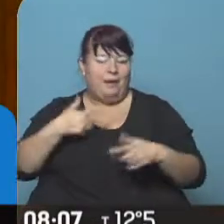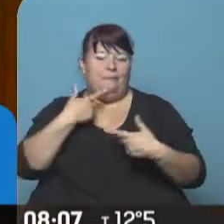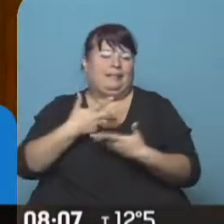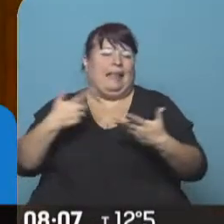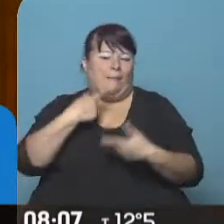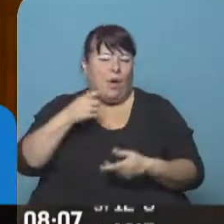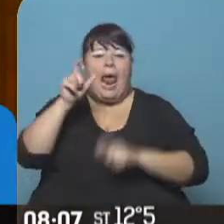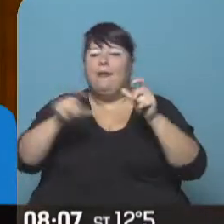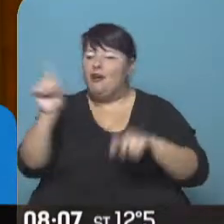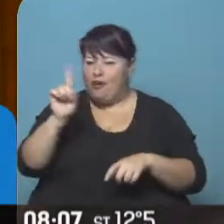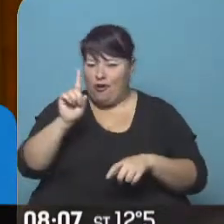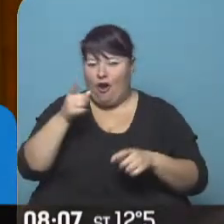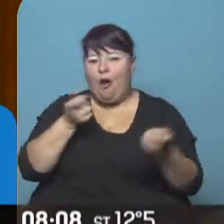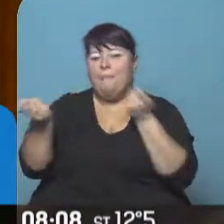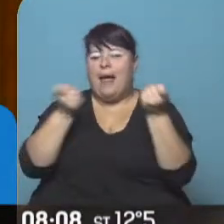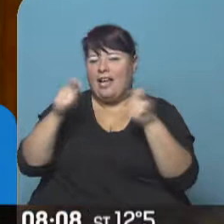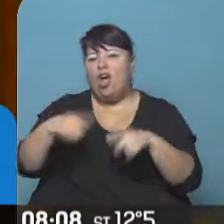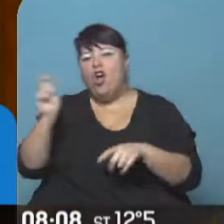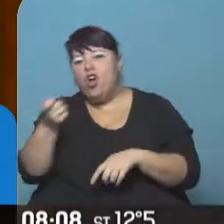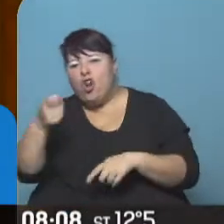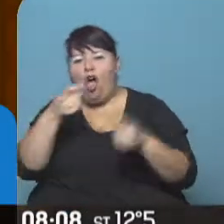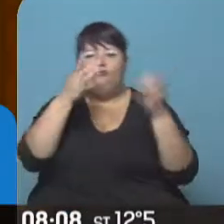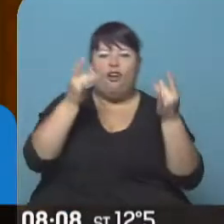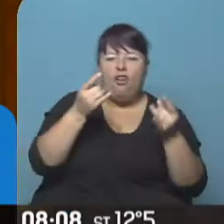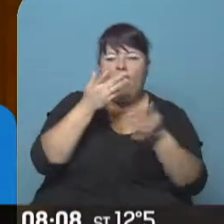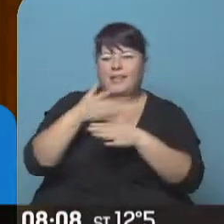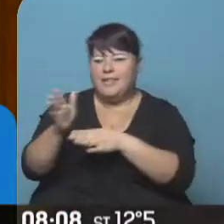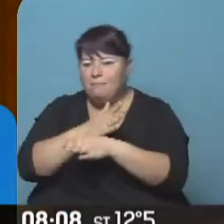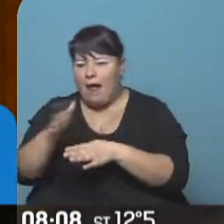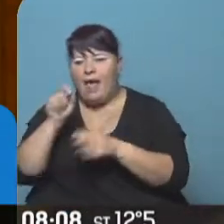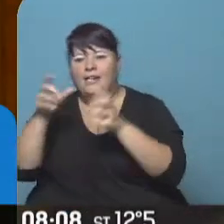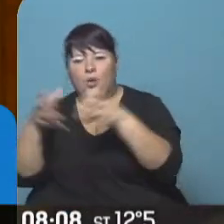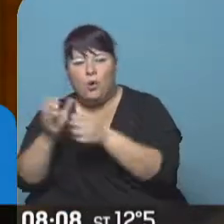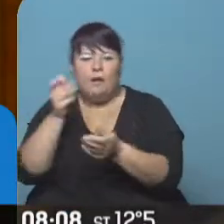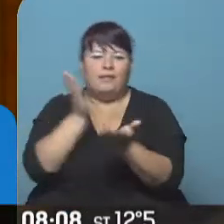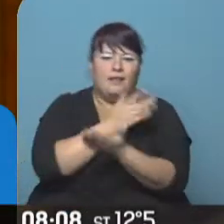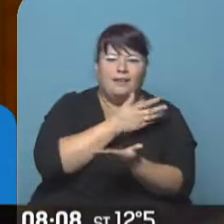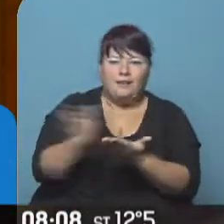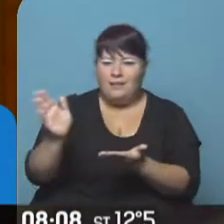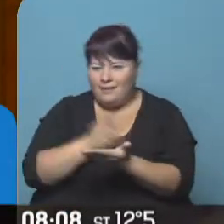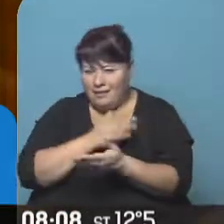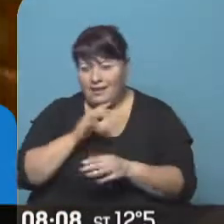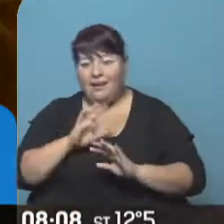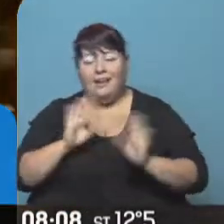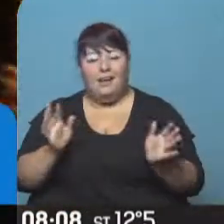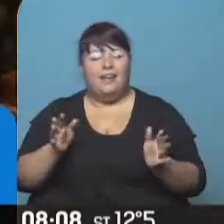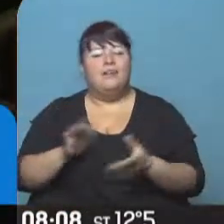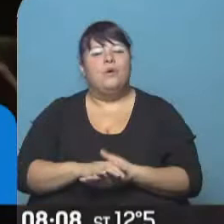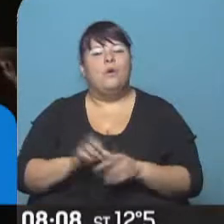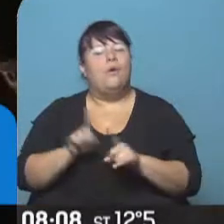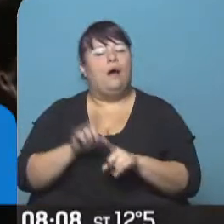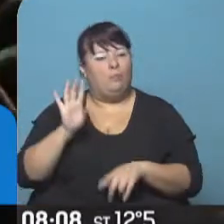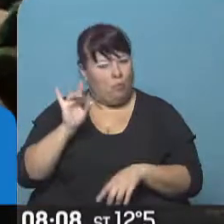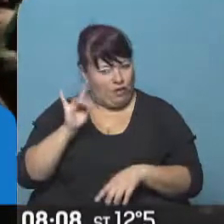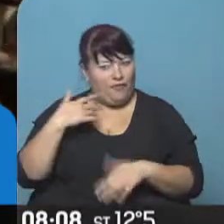el tiempo. No tanto la gente, sino el mercado, ¿no? Esto es rock, esto es folclore, esto va en esta batea, esto va en este festival. Nos